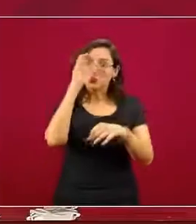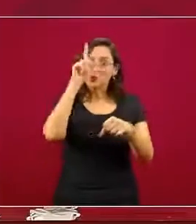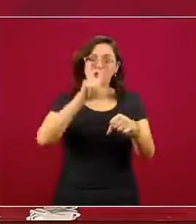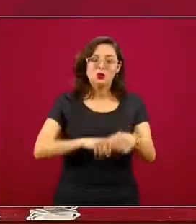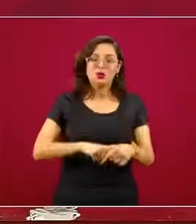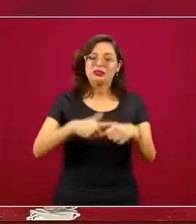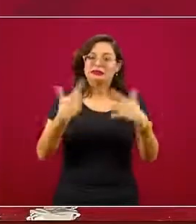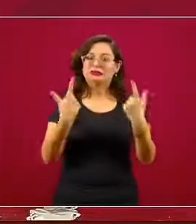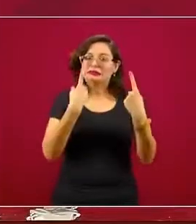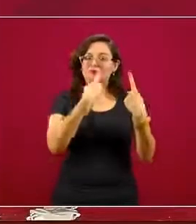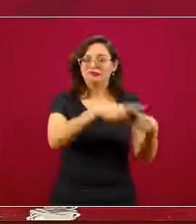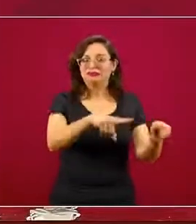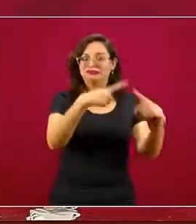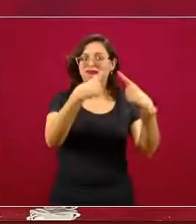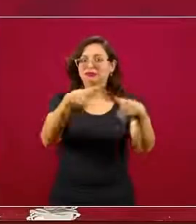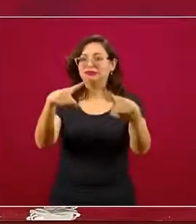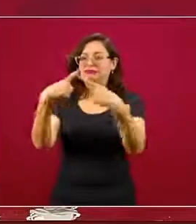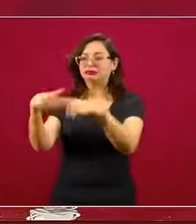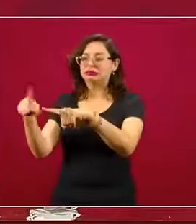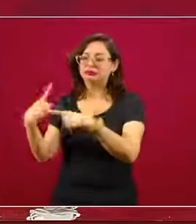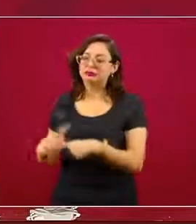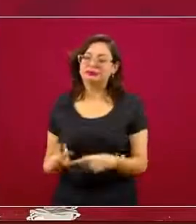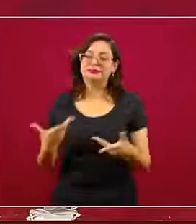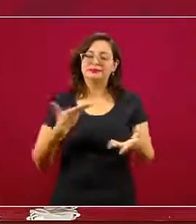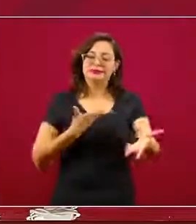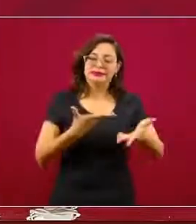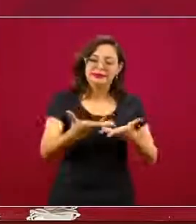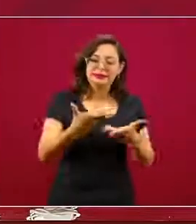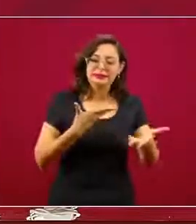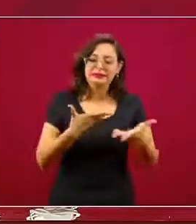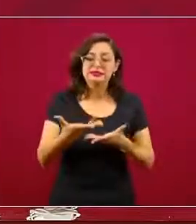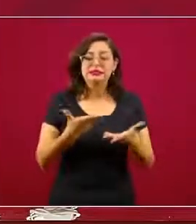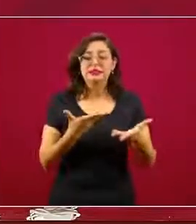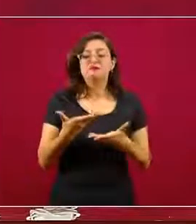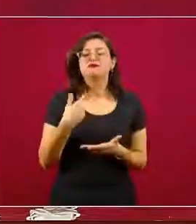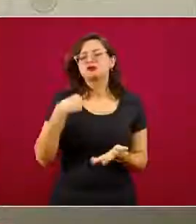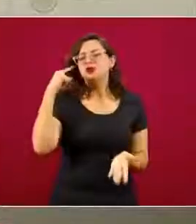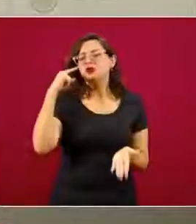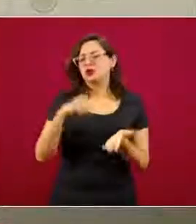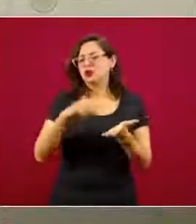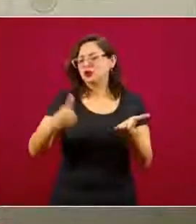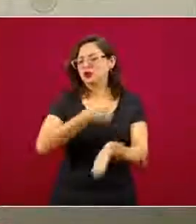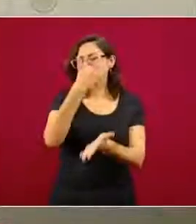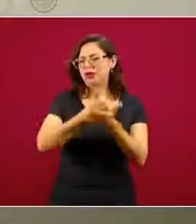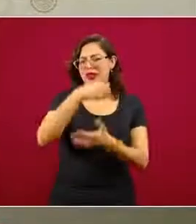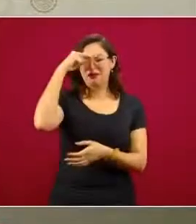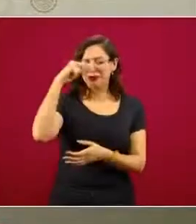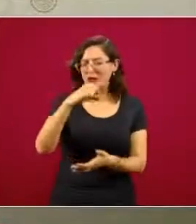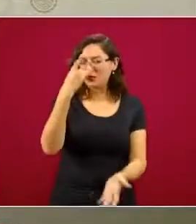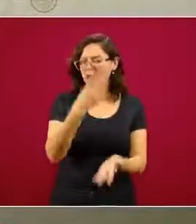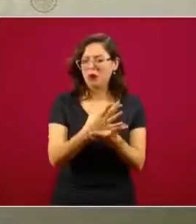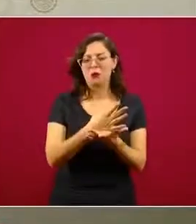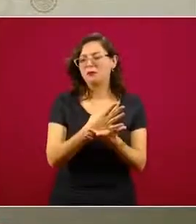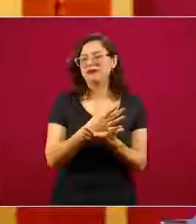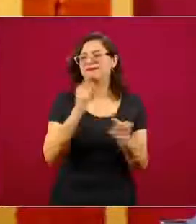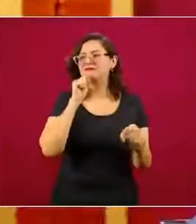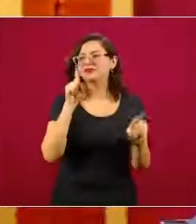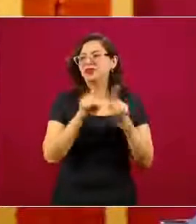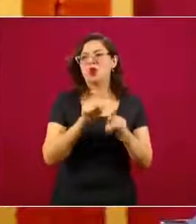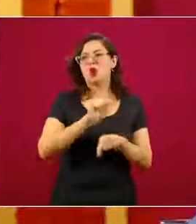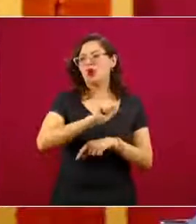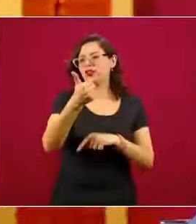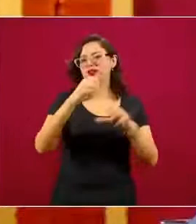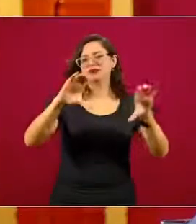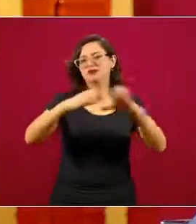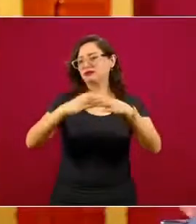las comunidades que tengan determinadas prácticas. Y esto ocurre seguramente no solo en la Ciudad de México, sino en varias comunidades de